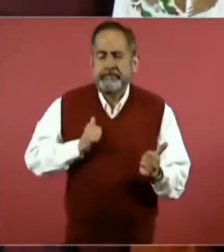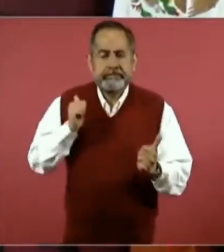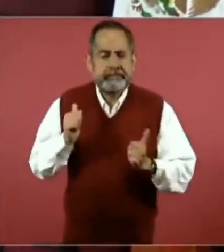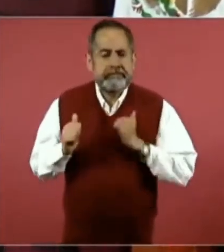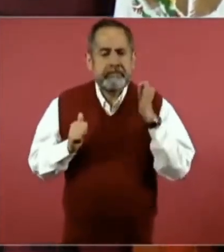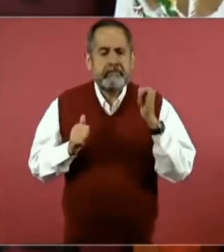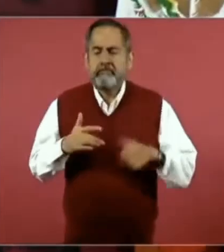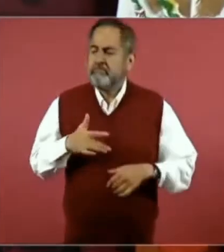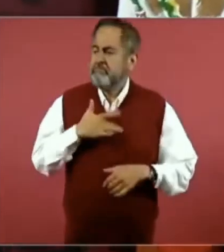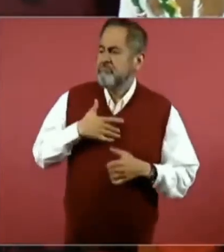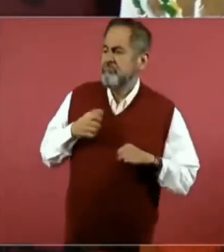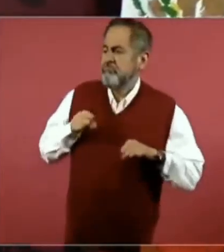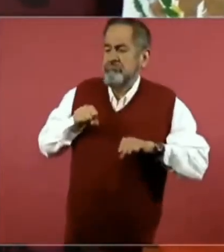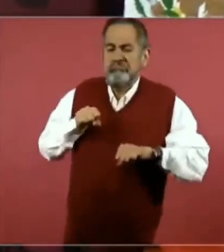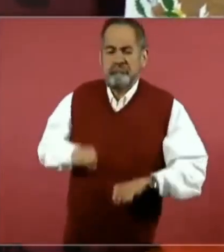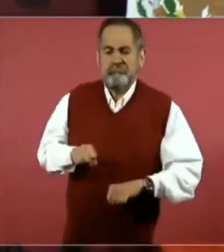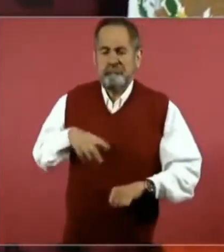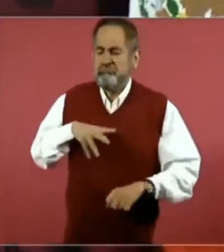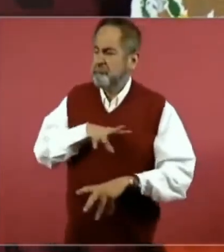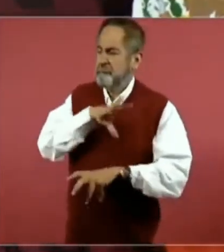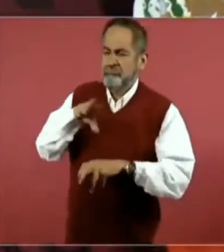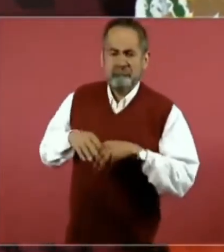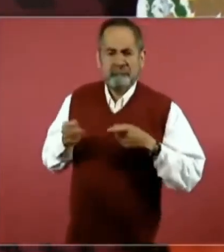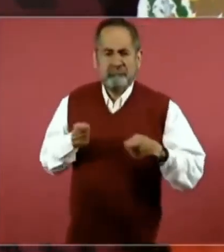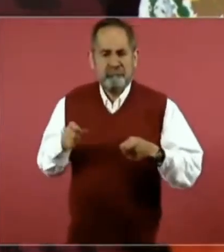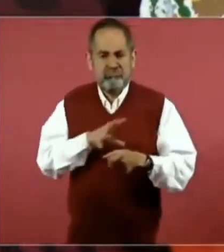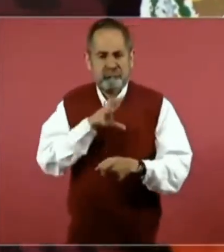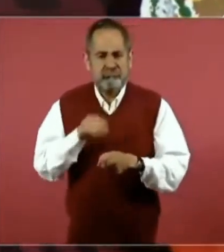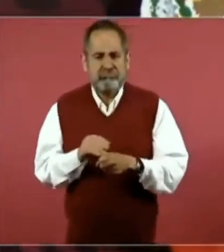se sienta absoluto.